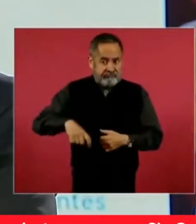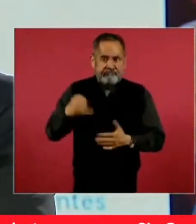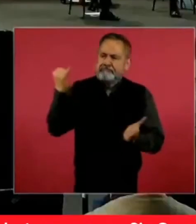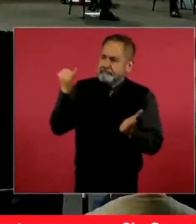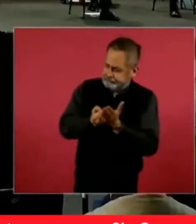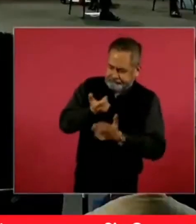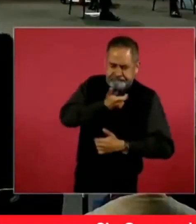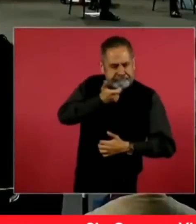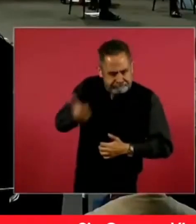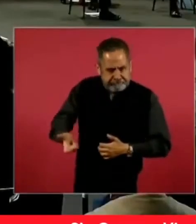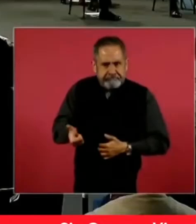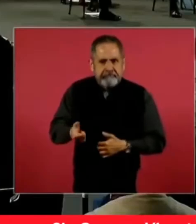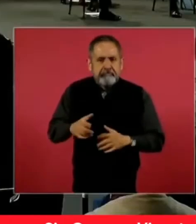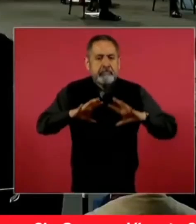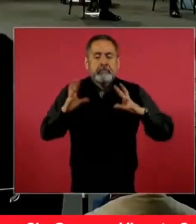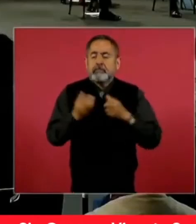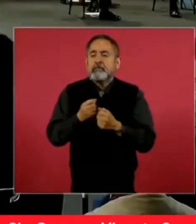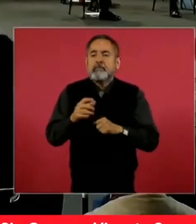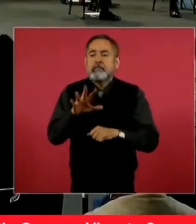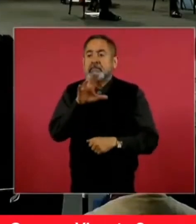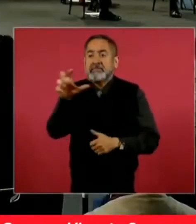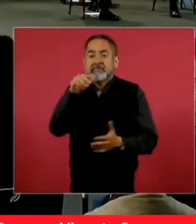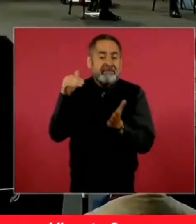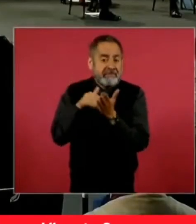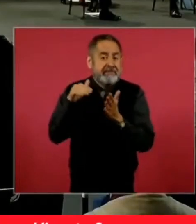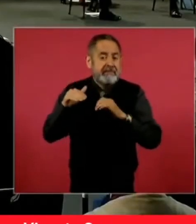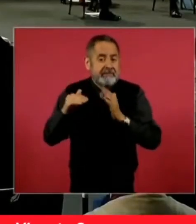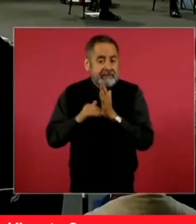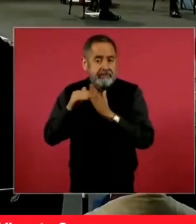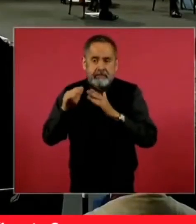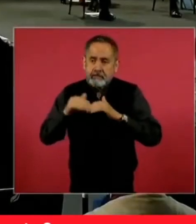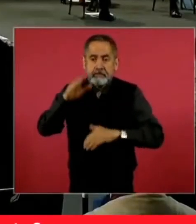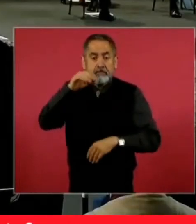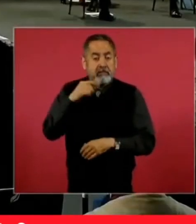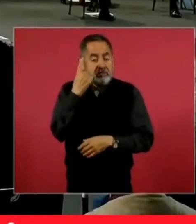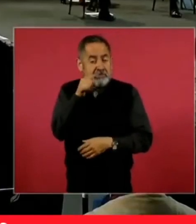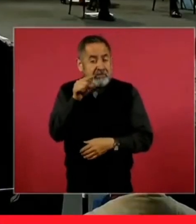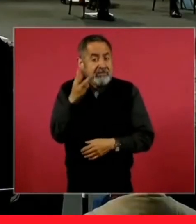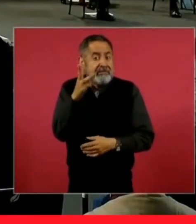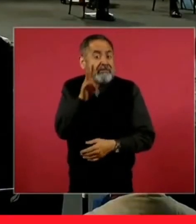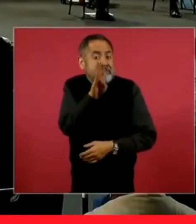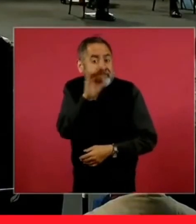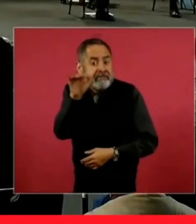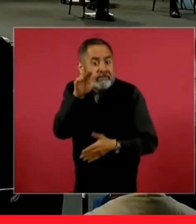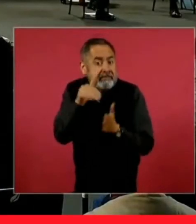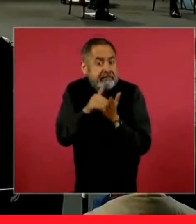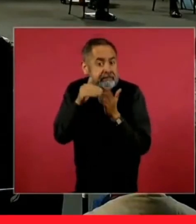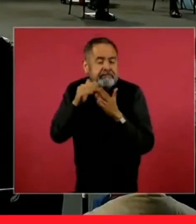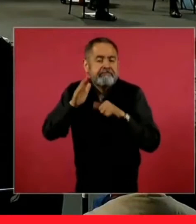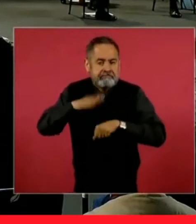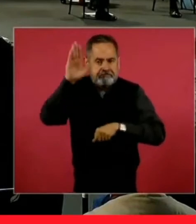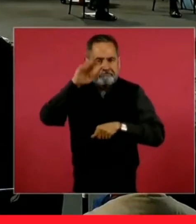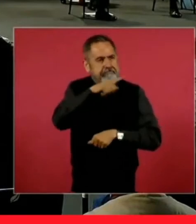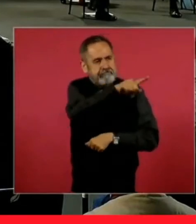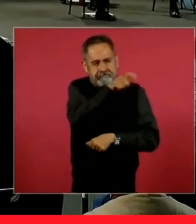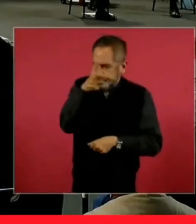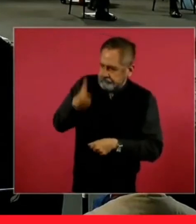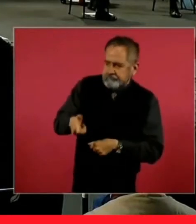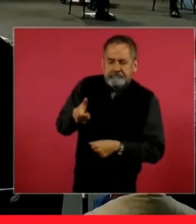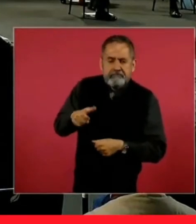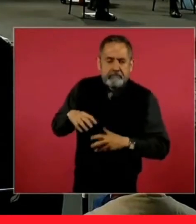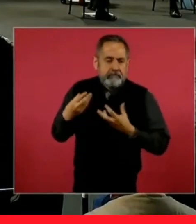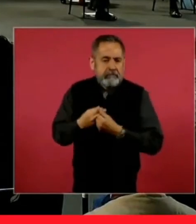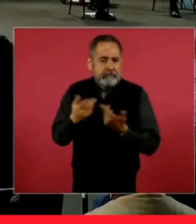ver en pantalla, pasa de 500,000 millones de pesos a 1.3 billones de pesos. Todas estas auditorías se